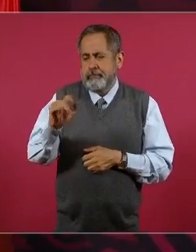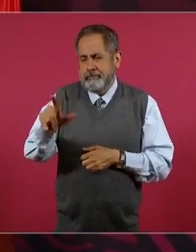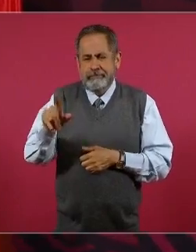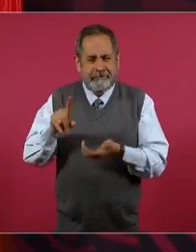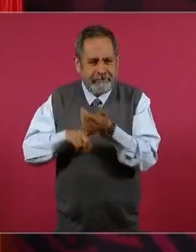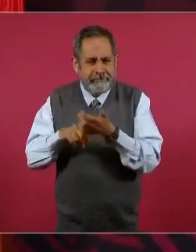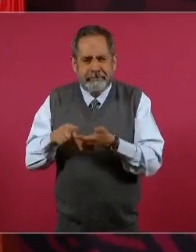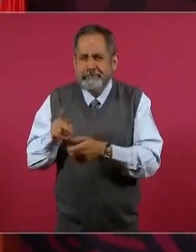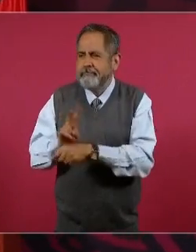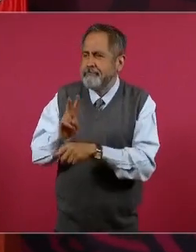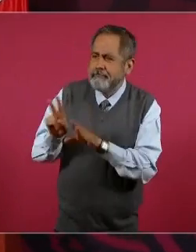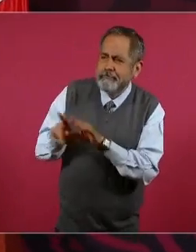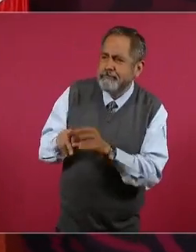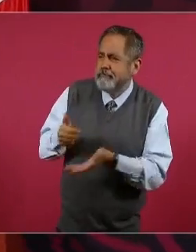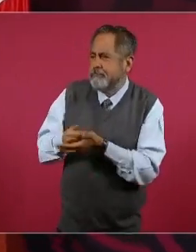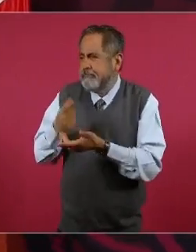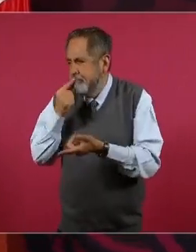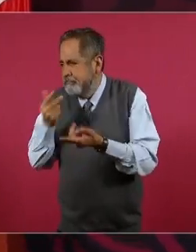ascendiendo.